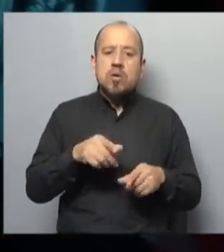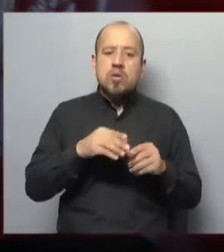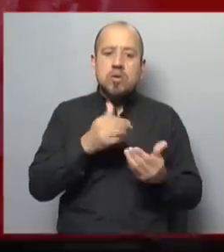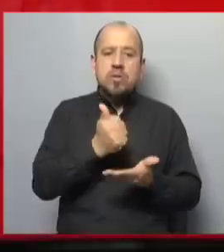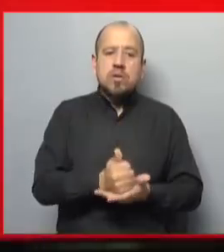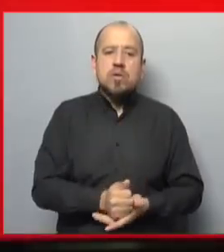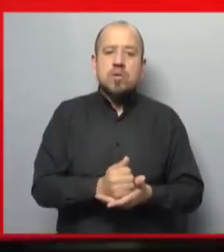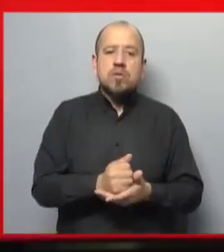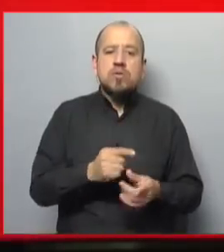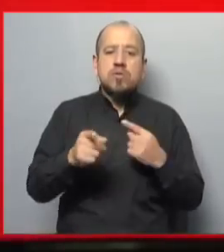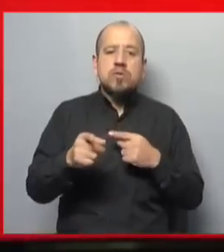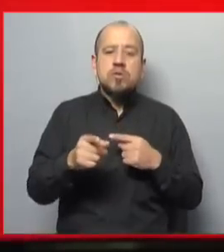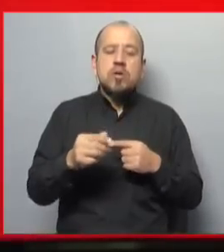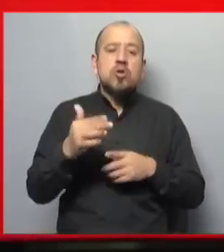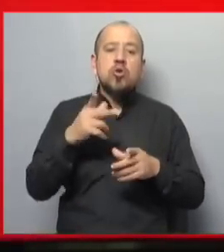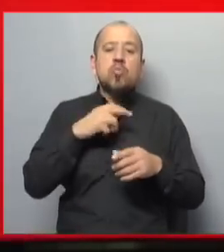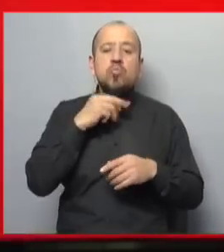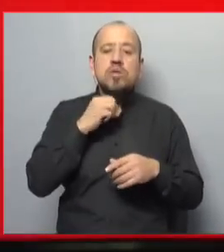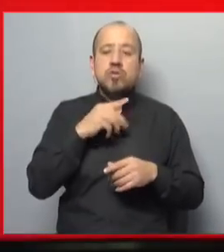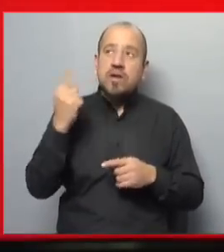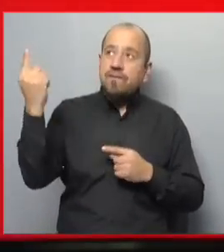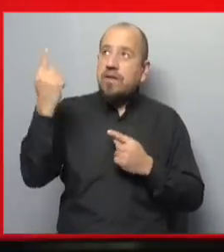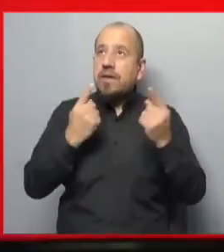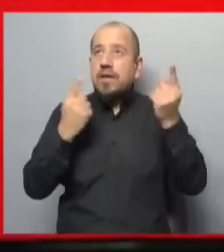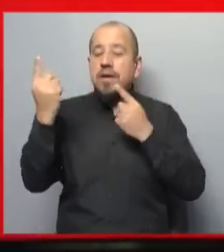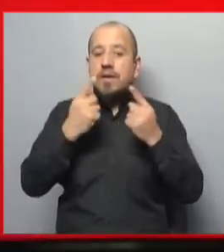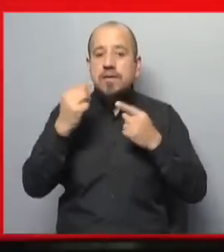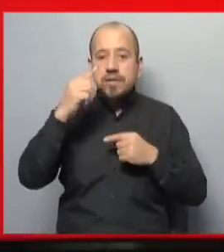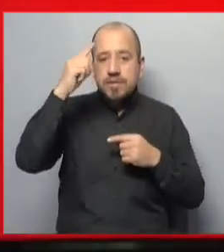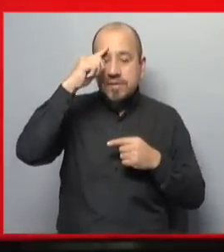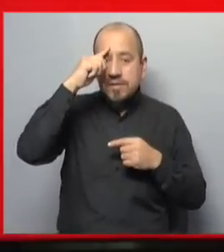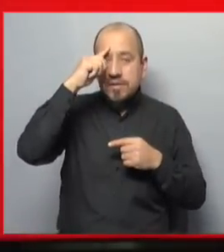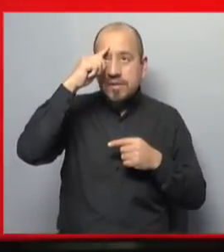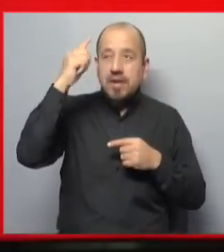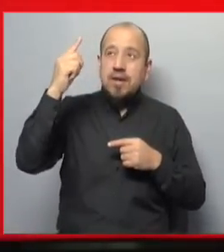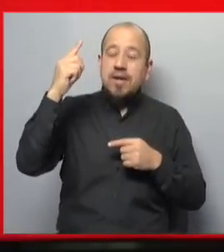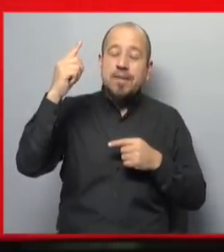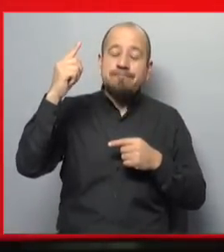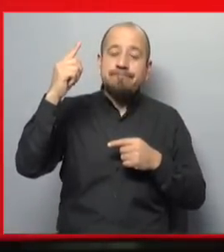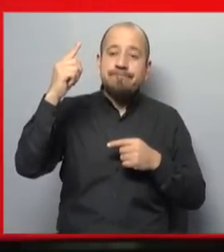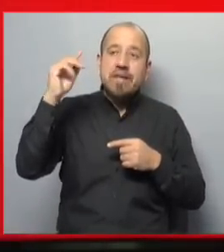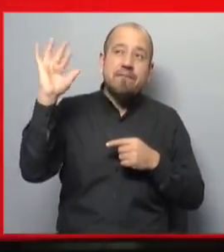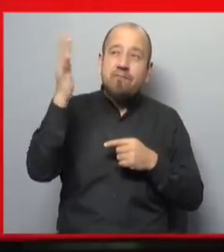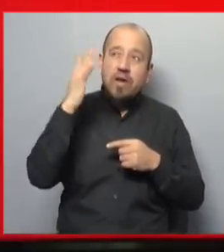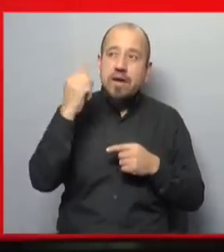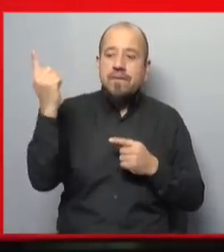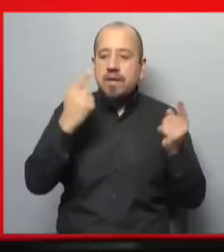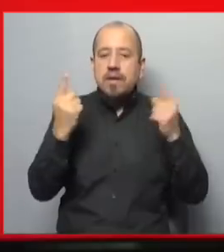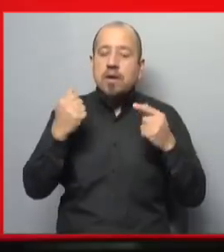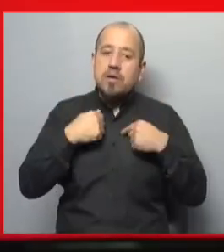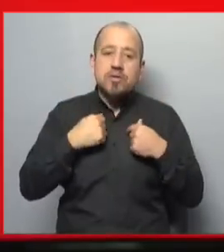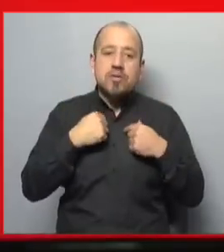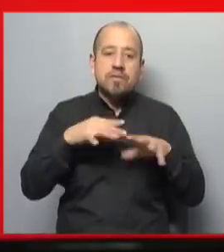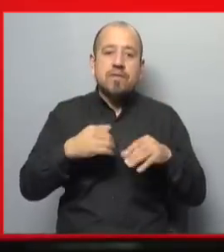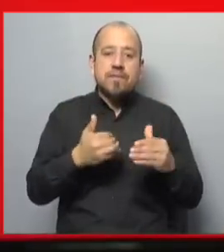en los muchachos sobre todo los que venían del interior a estudiar artes y oficios una suerte de youtube privada para nosotros un problema en el